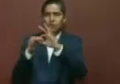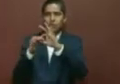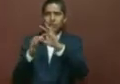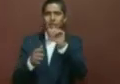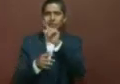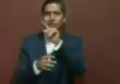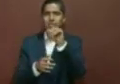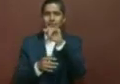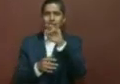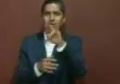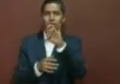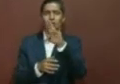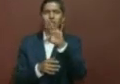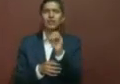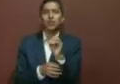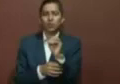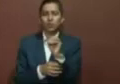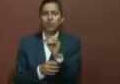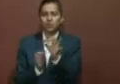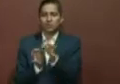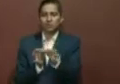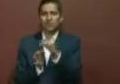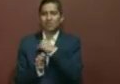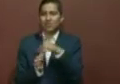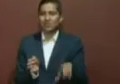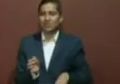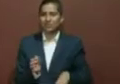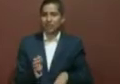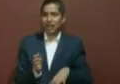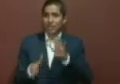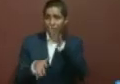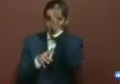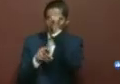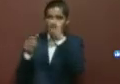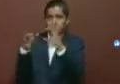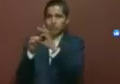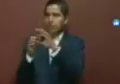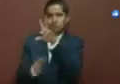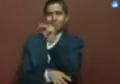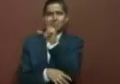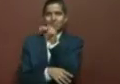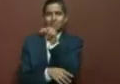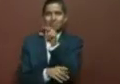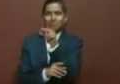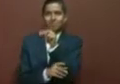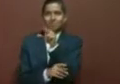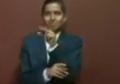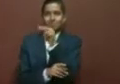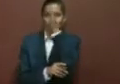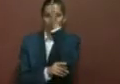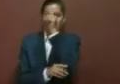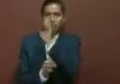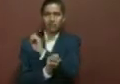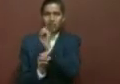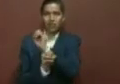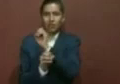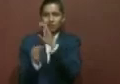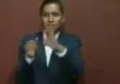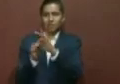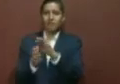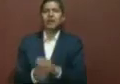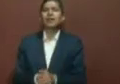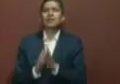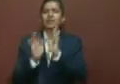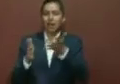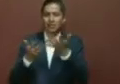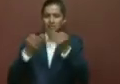Creo que sí, no me acuerdo, pero lo checo, maldita. Pero no me acuerdo, a lo mejor no. Pero hacemos